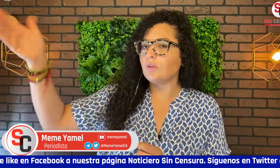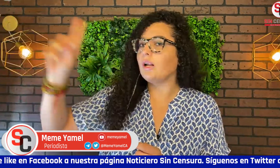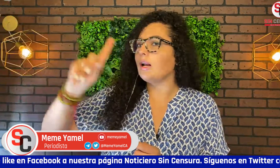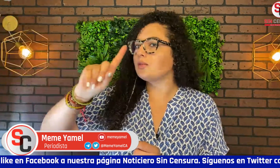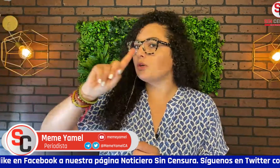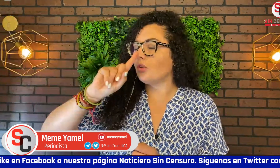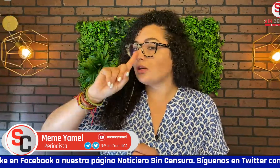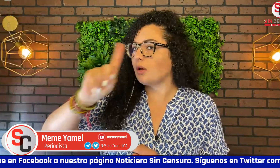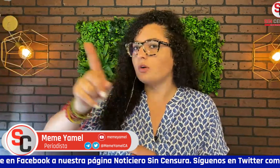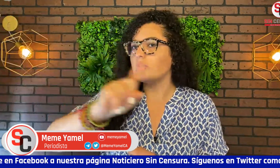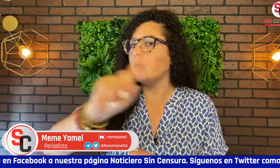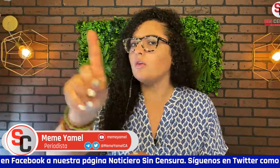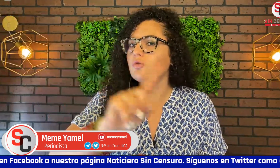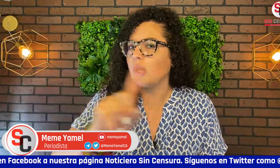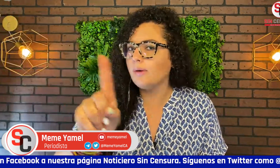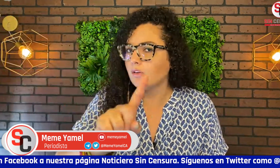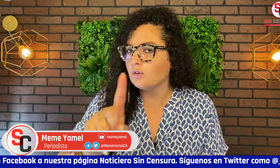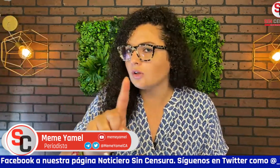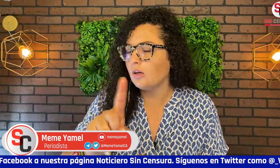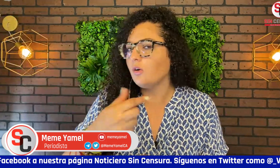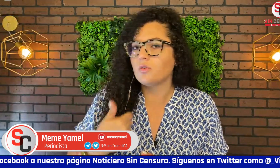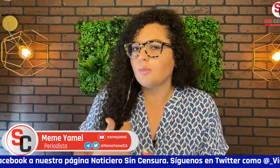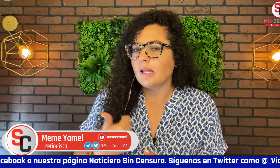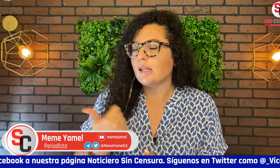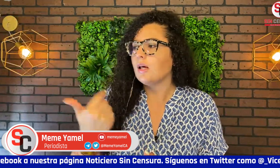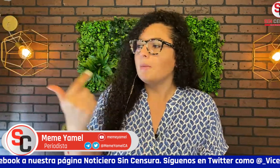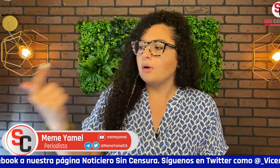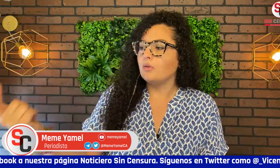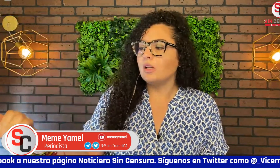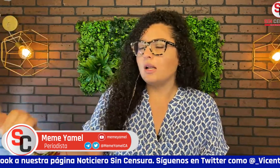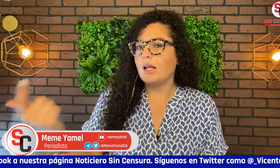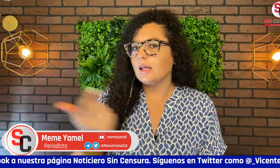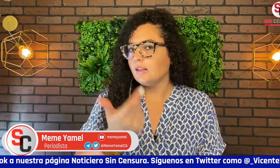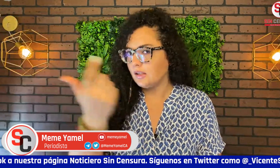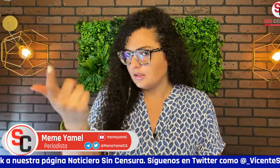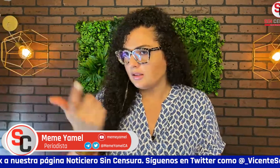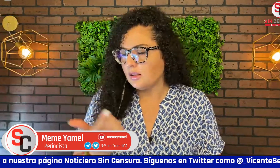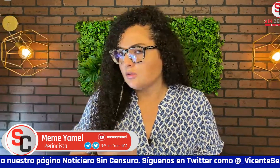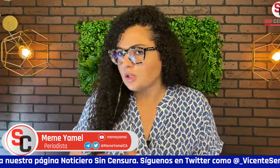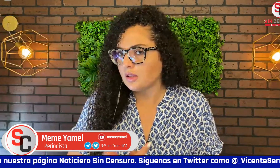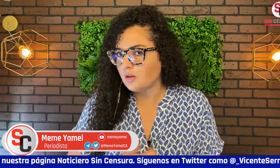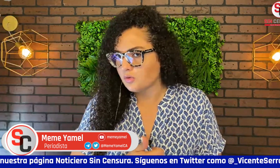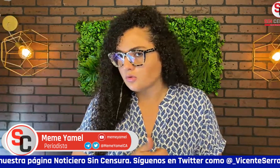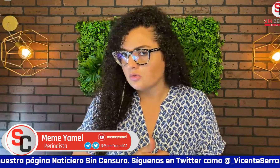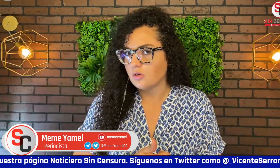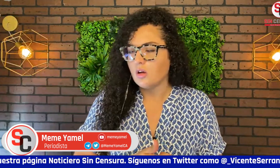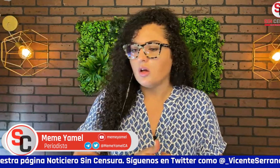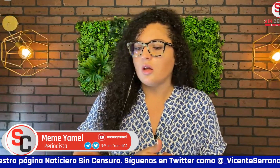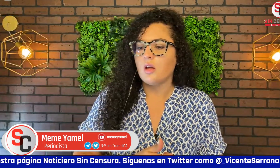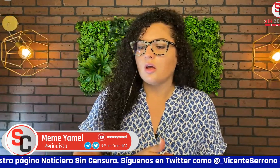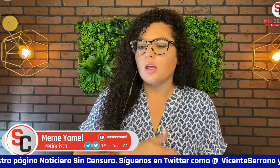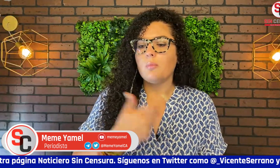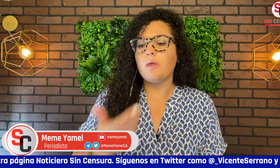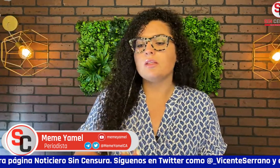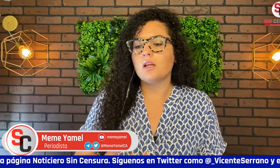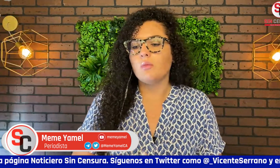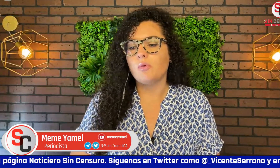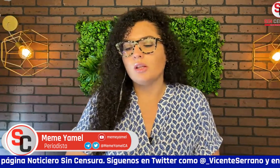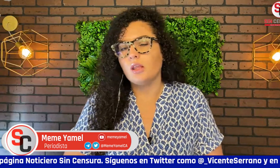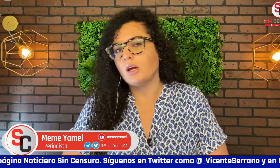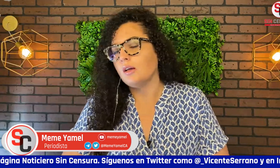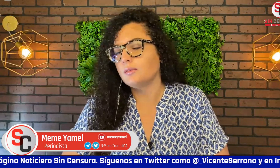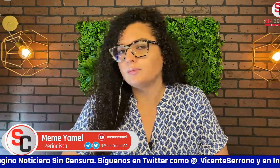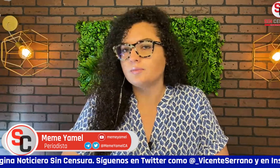y pregúntele a las personas mayores, no a los chavitos, no a los de mi edad, pregúntele a la gente de 70, 80 años, ¿qué piensa